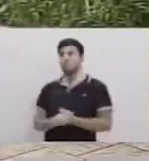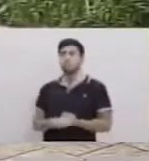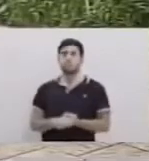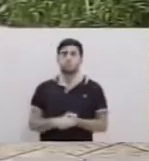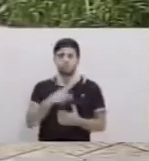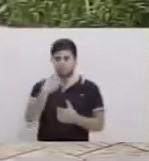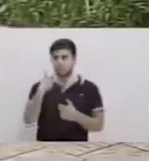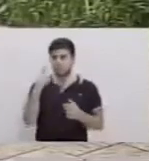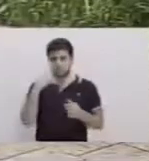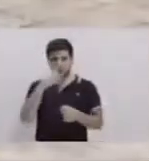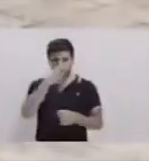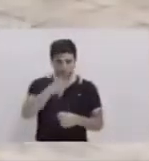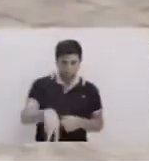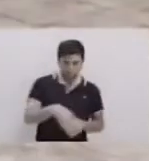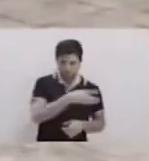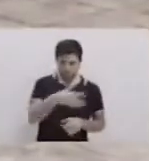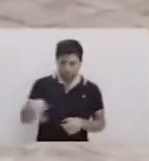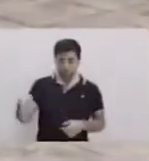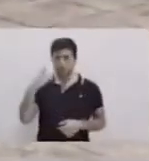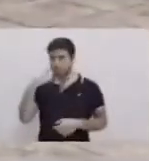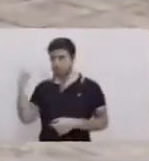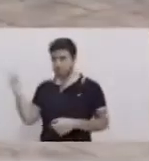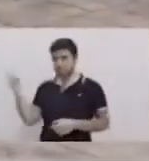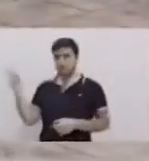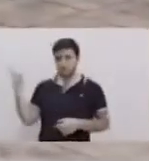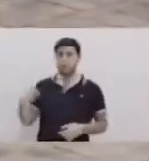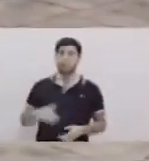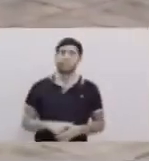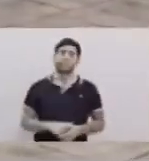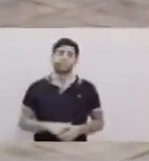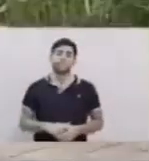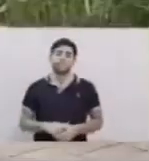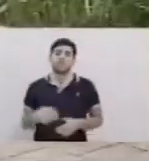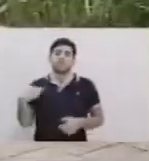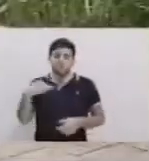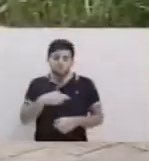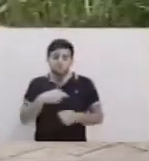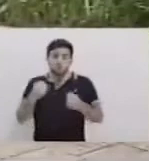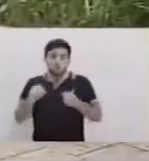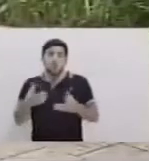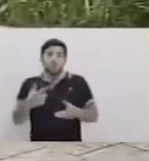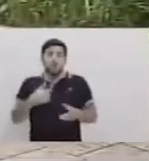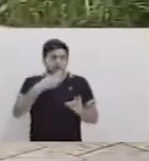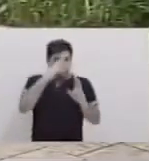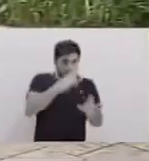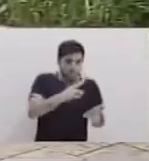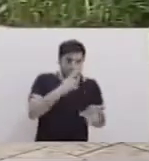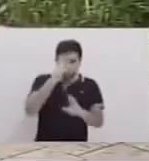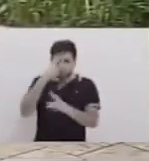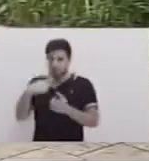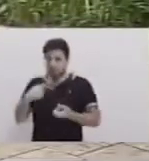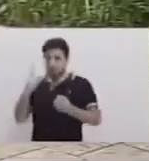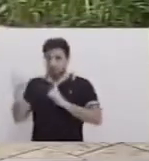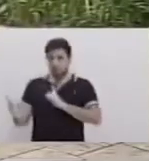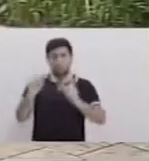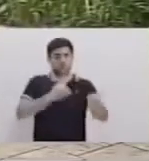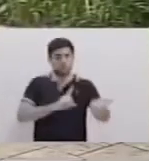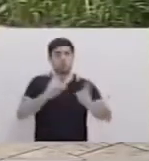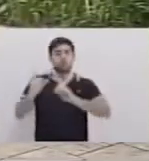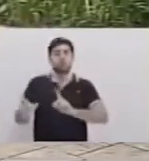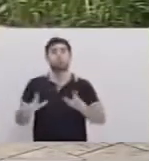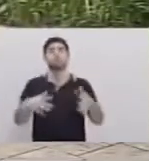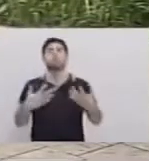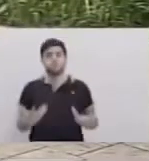Acompáñenme, yo aquí dibujé los cuadrantes en una forma más grande. Entonces, ¿cómo vamos a respetar el turno del compañero? Vamos a